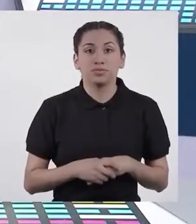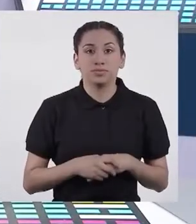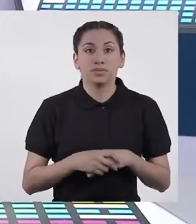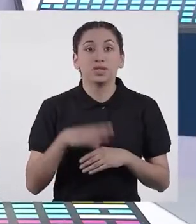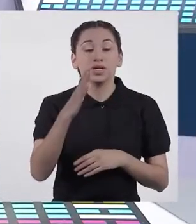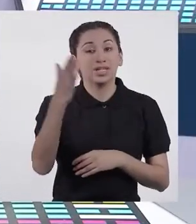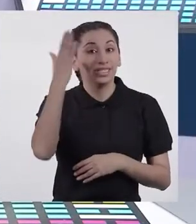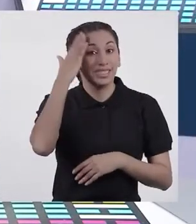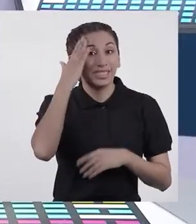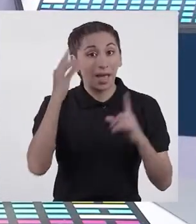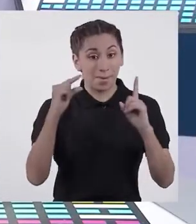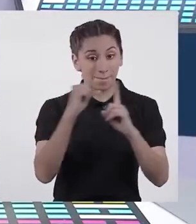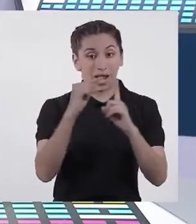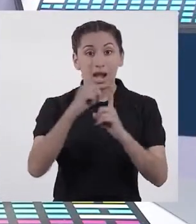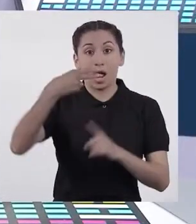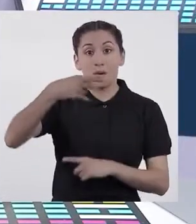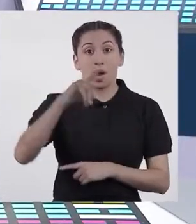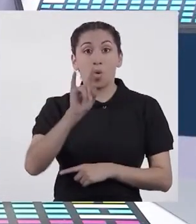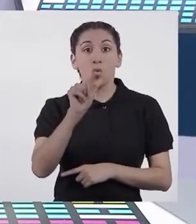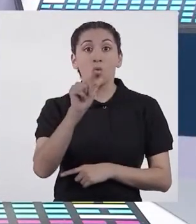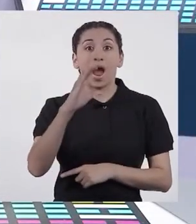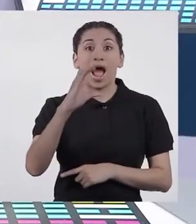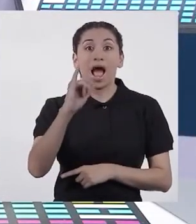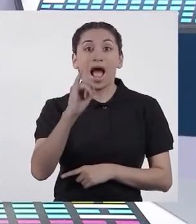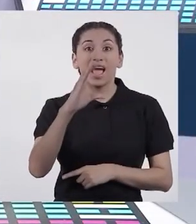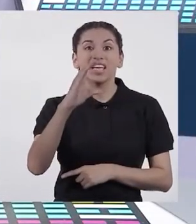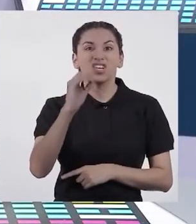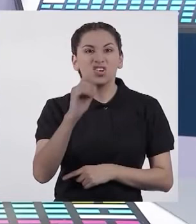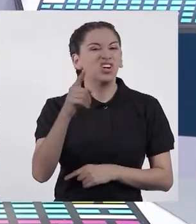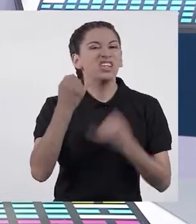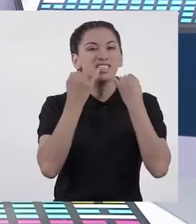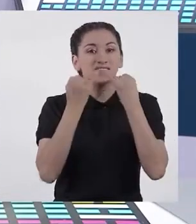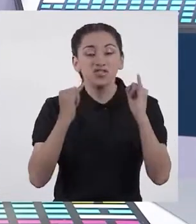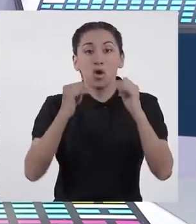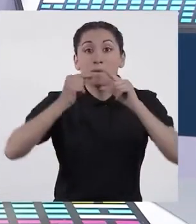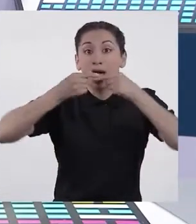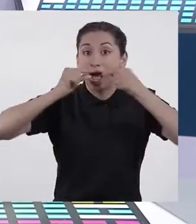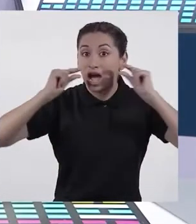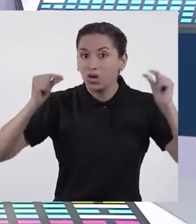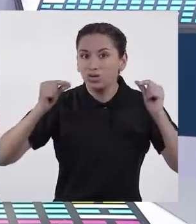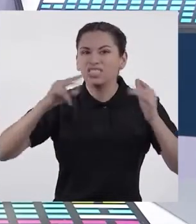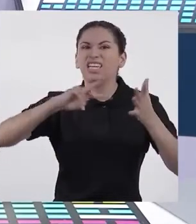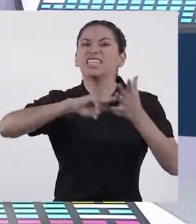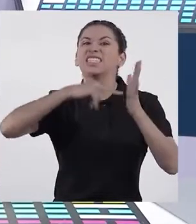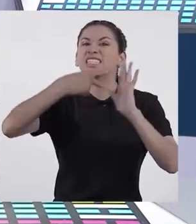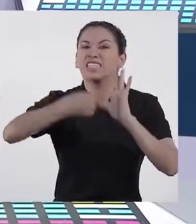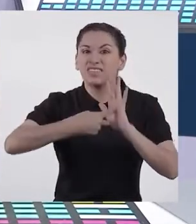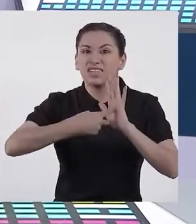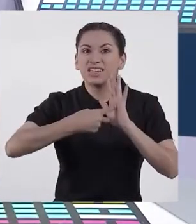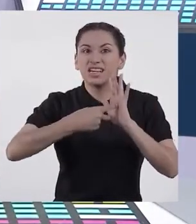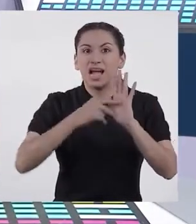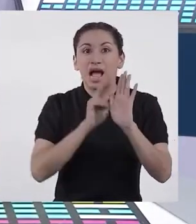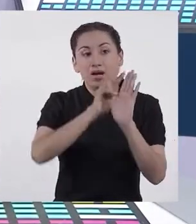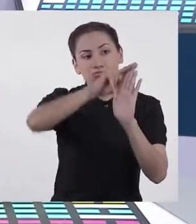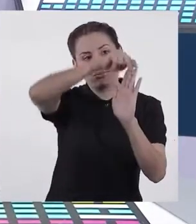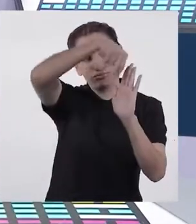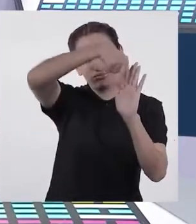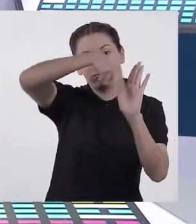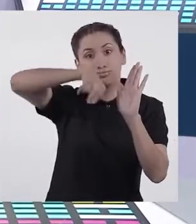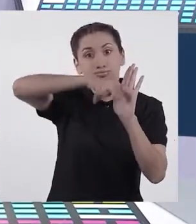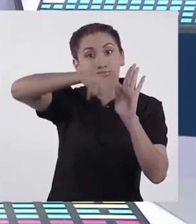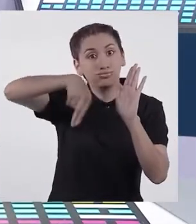¿Sabías que la palabra huaico proviene del idioma quechua y significa quebrada?